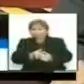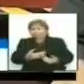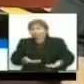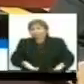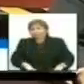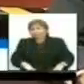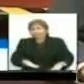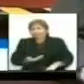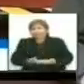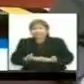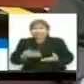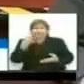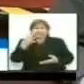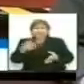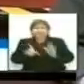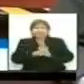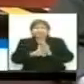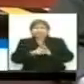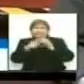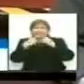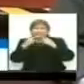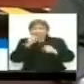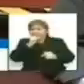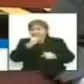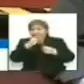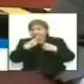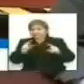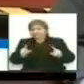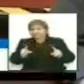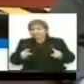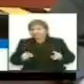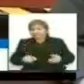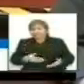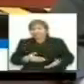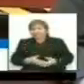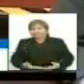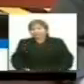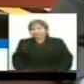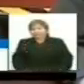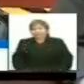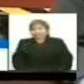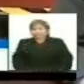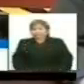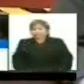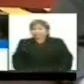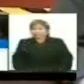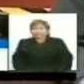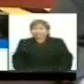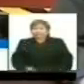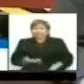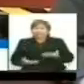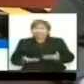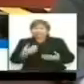congreso les ha dado 4 leyes para que el día de ayer hicieran una conferencia de prensa diciendo de que las habían promulgado. Entonces, presidenta, yo